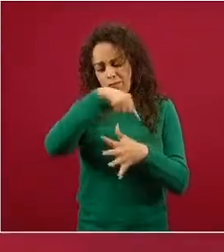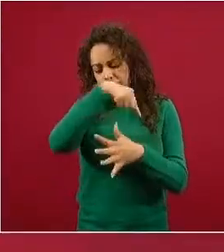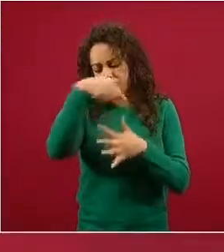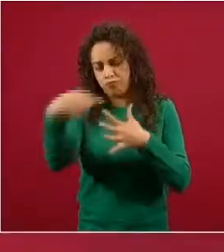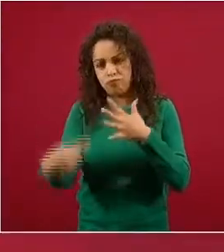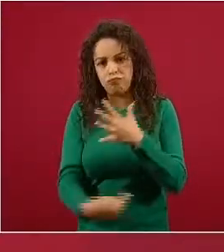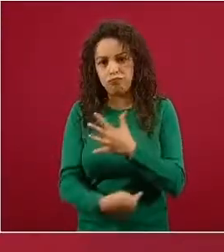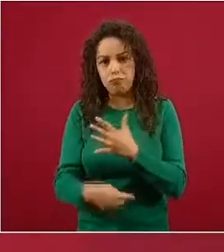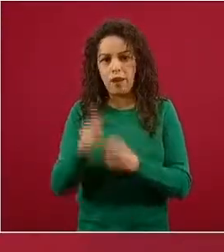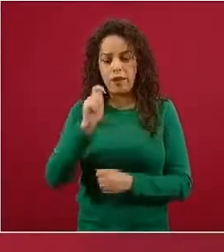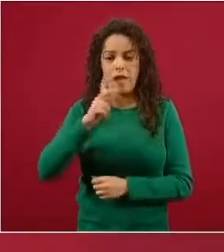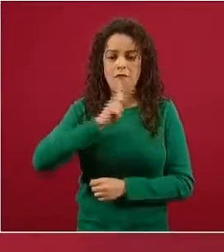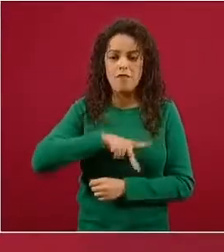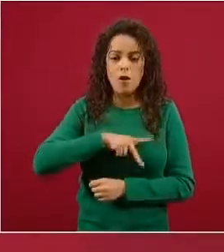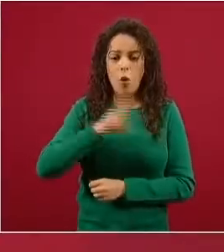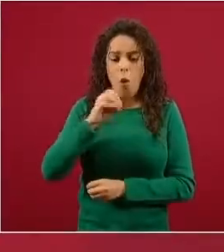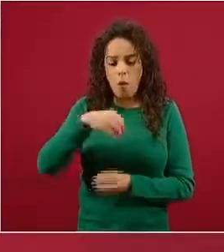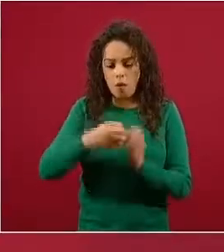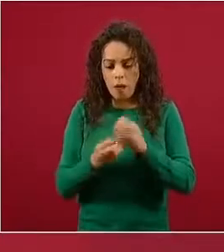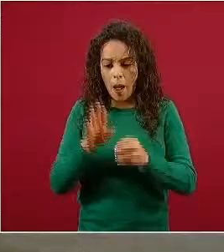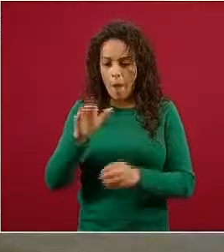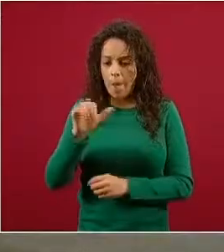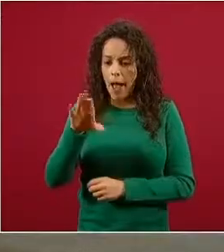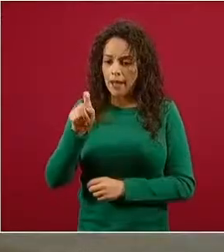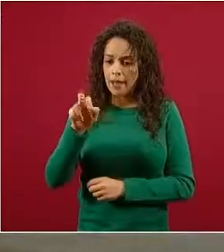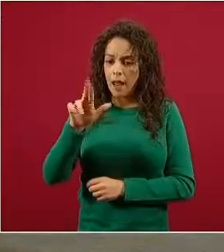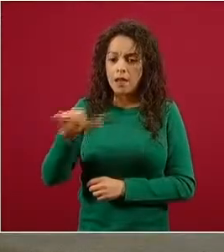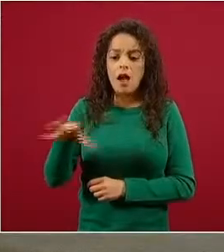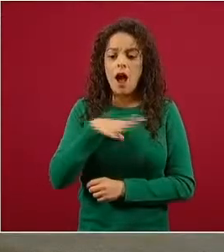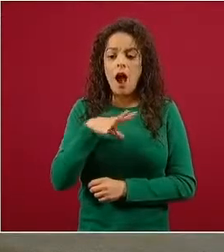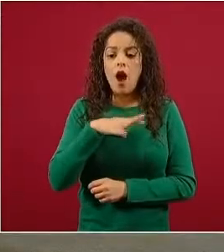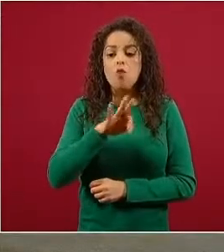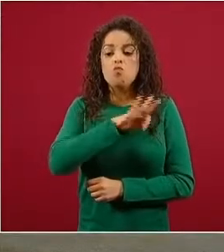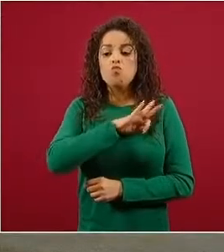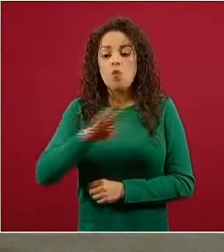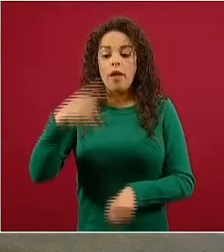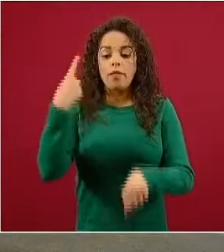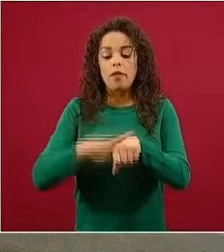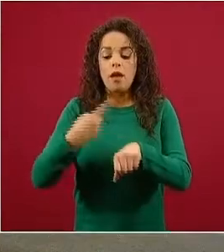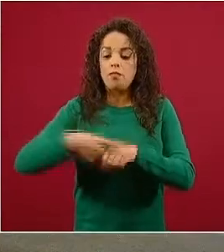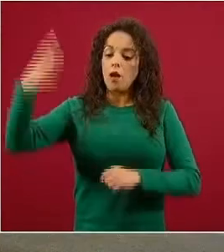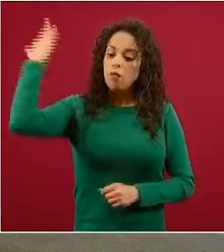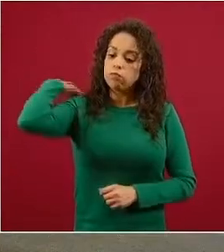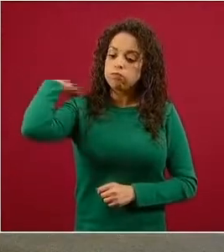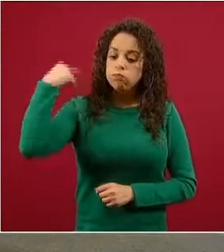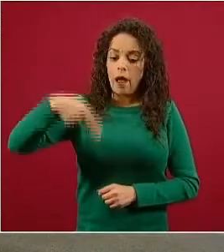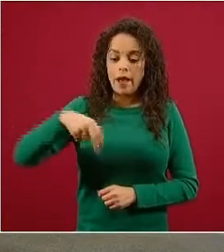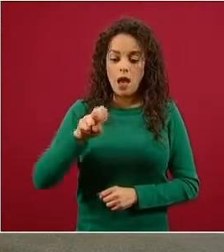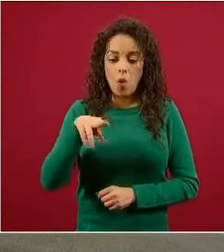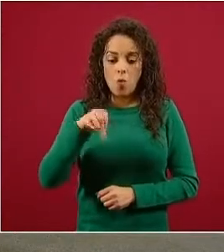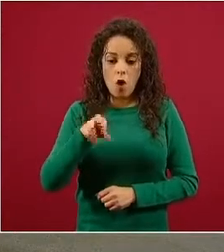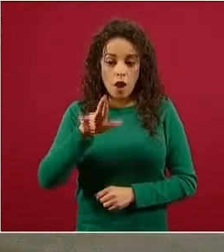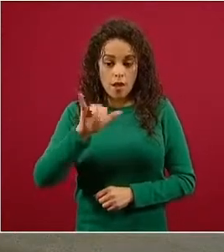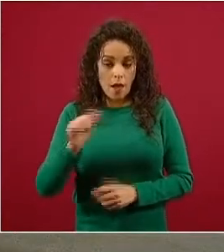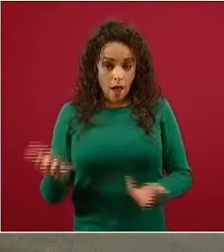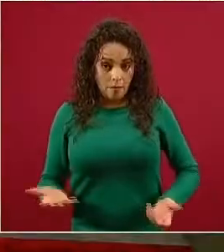dictaminación. Gracias. Sí, antes de la